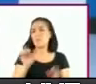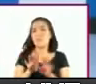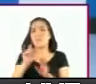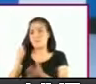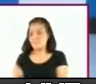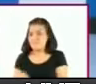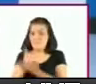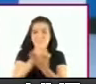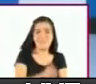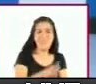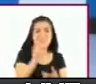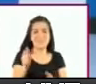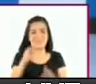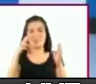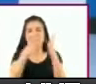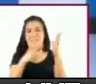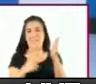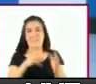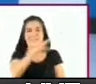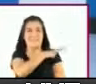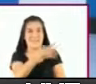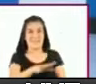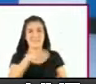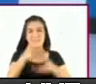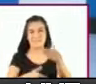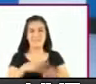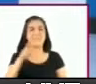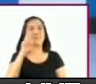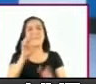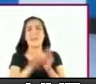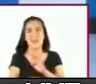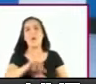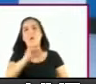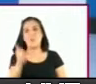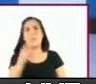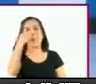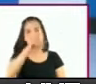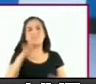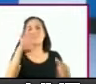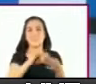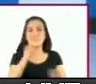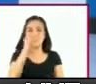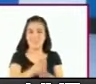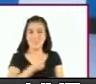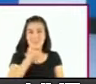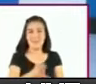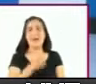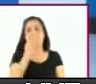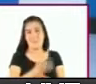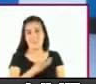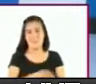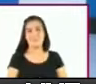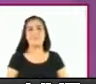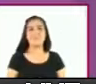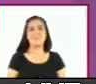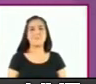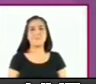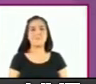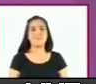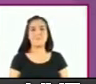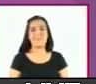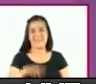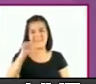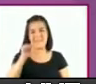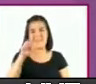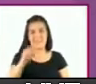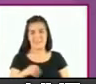represente la regla general de la sucesión. Veamos un ejemplo más para practicar lo estudiado hasta ahora. Lalo y